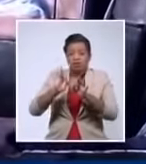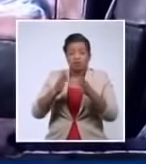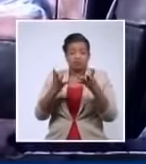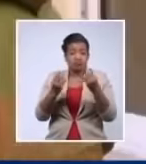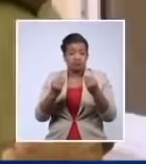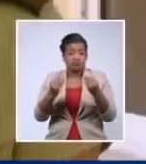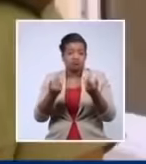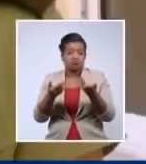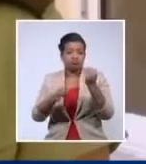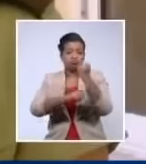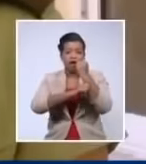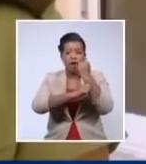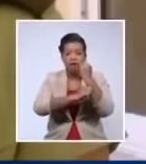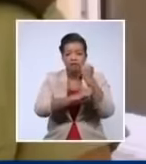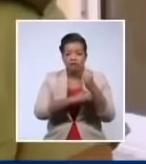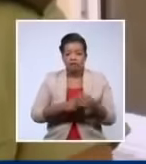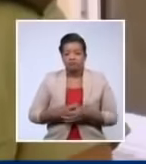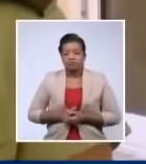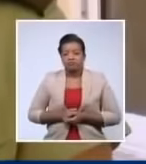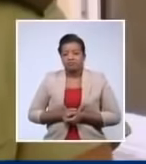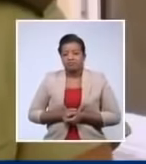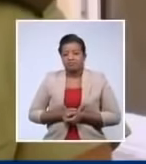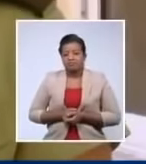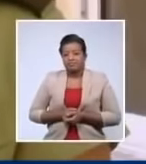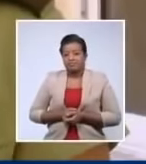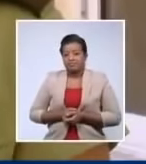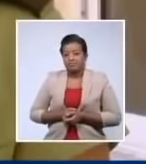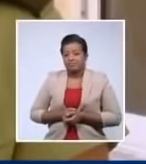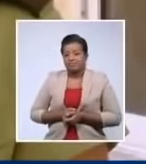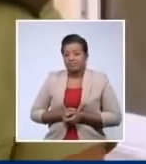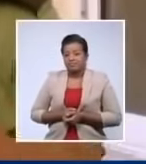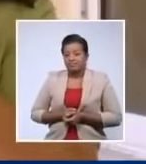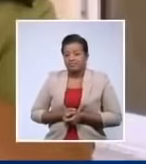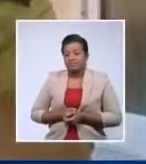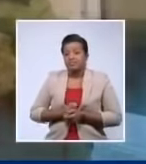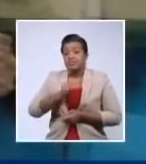considerable de carne. En este caso estamos hablando de